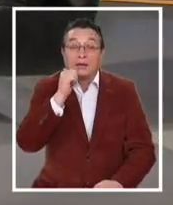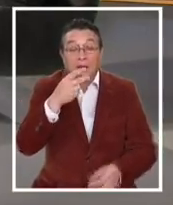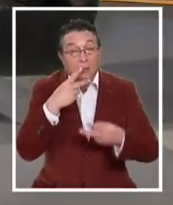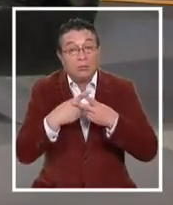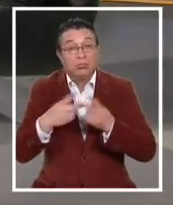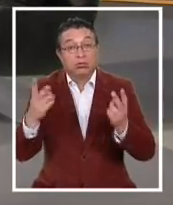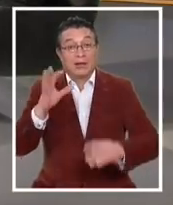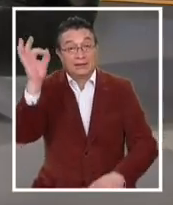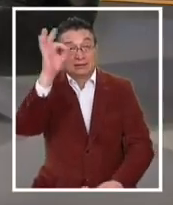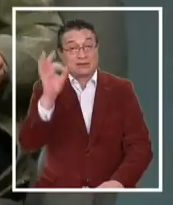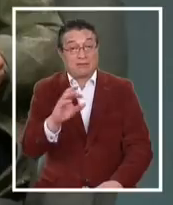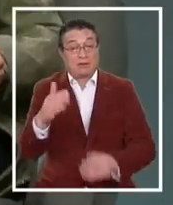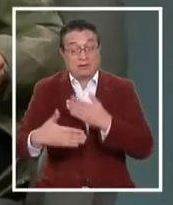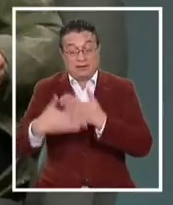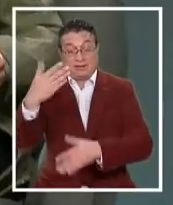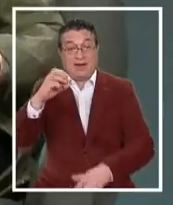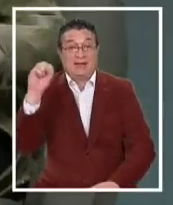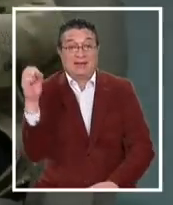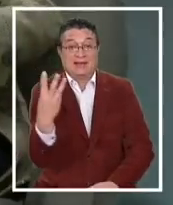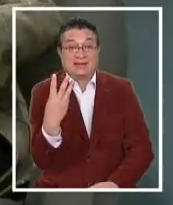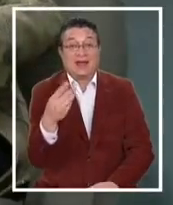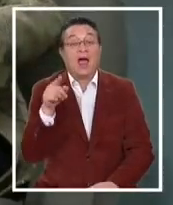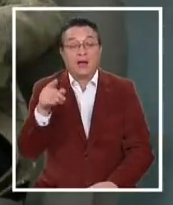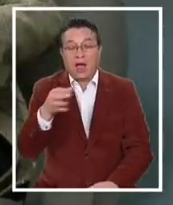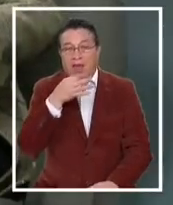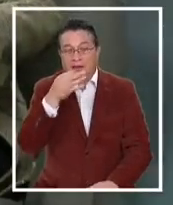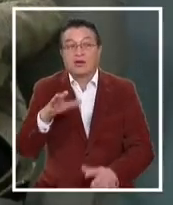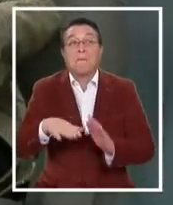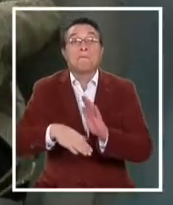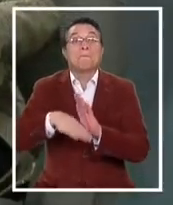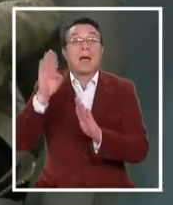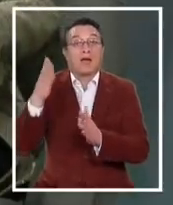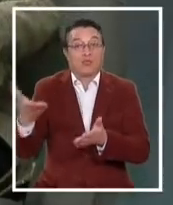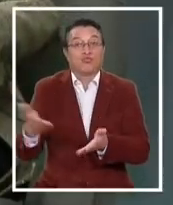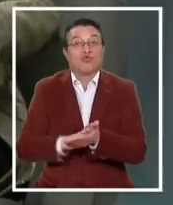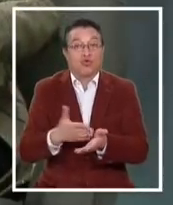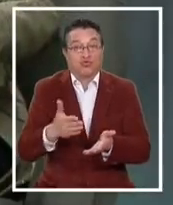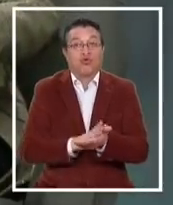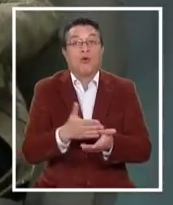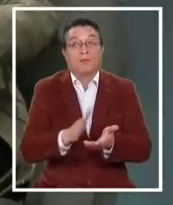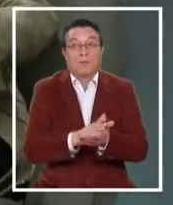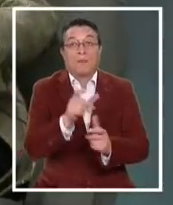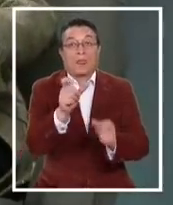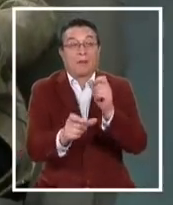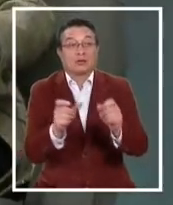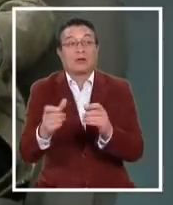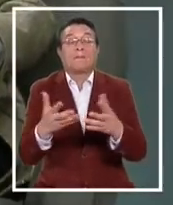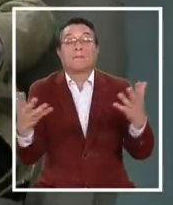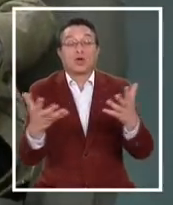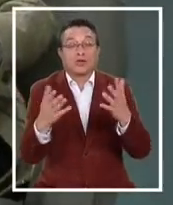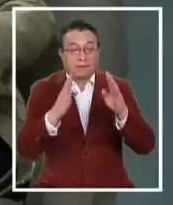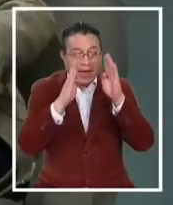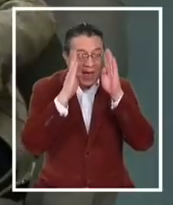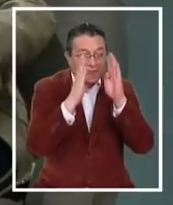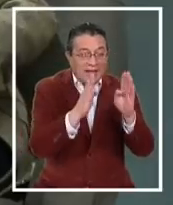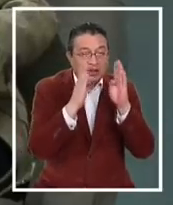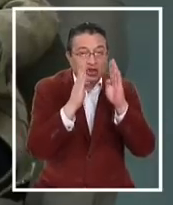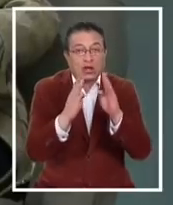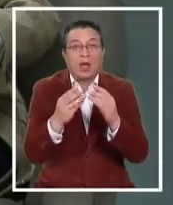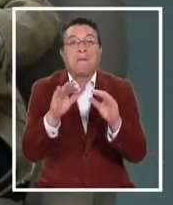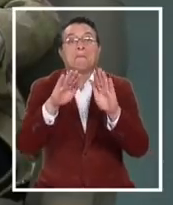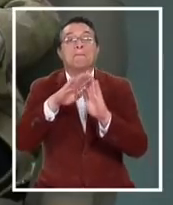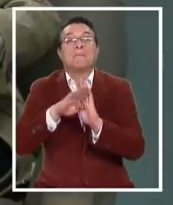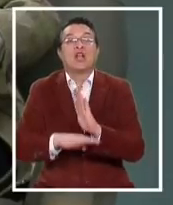en La Tercera, tú decías que hay mayor mortalidad, o sea, se está muriendo más gente porque la atención es de menor